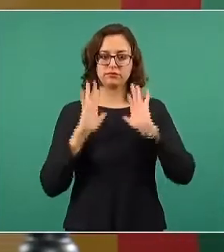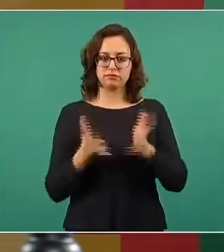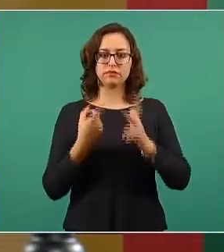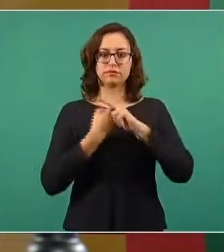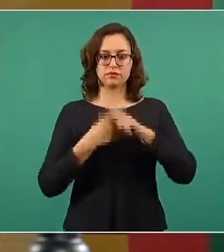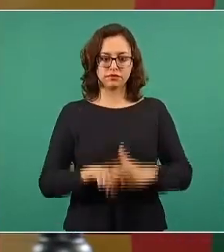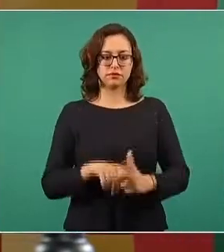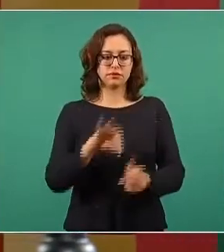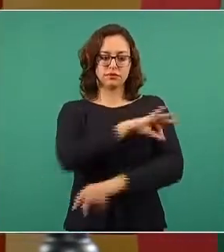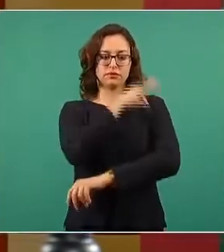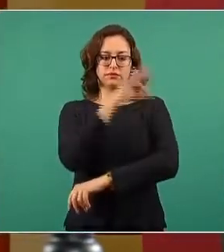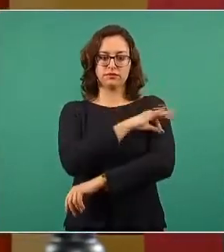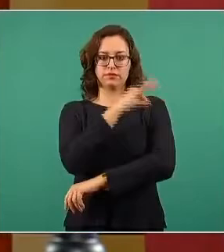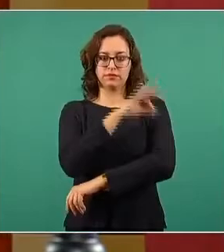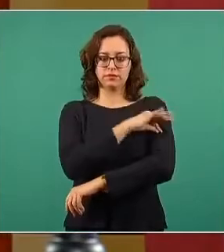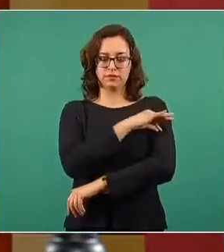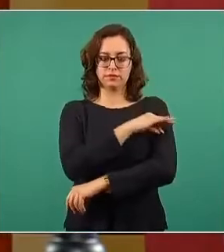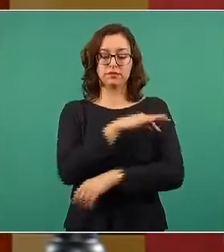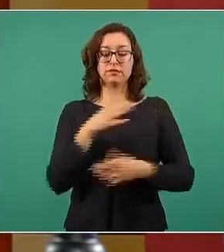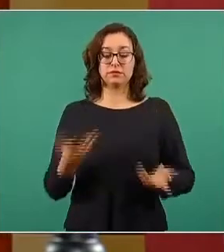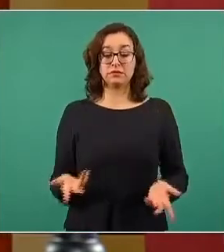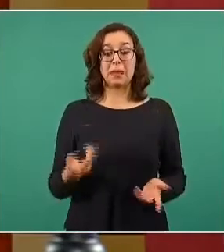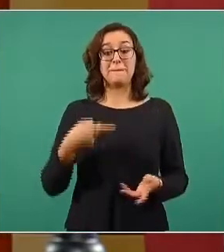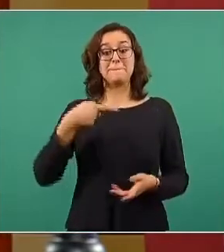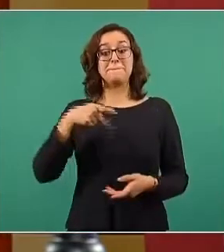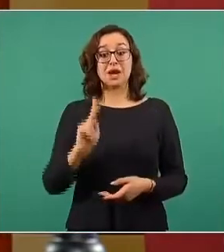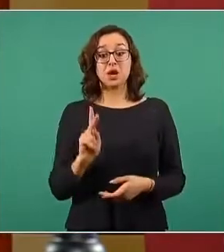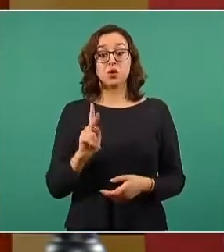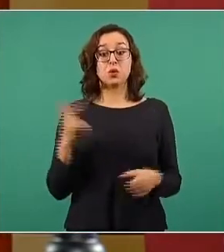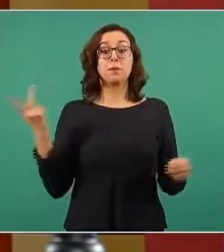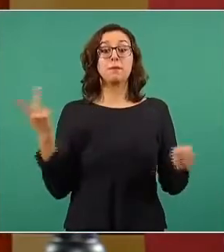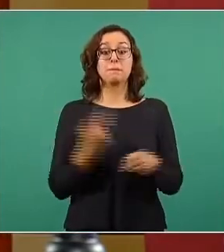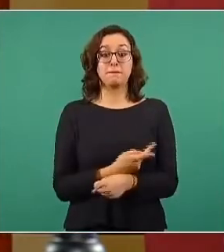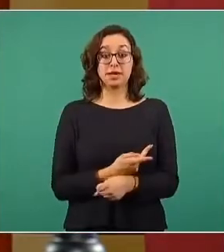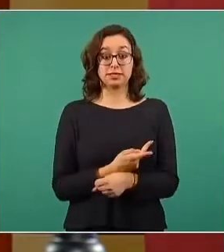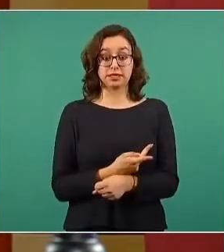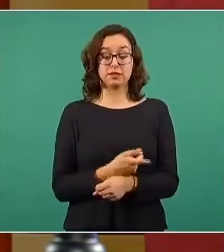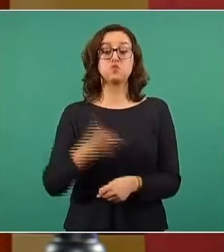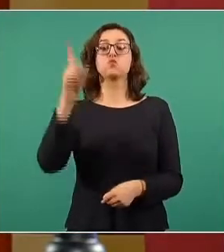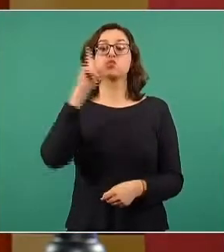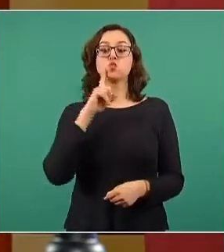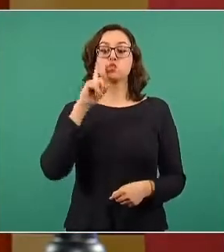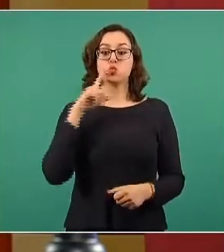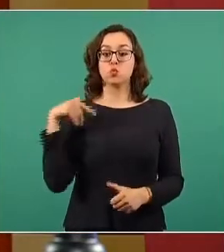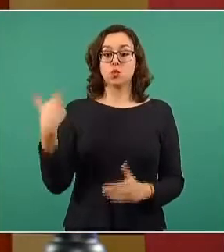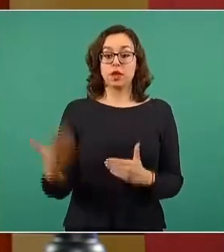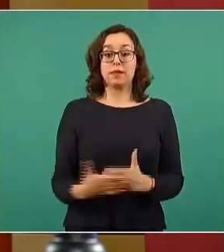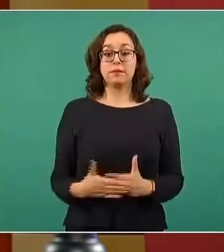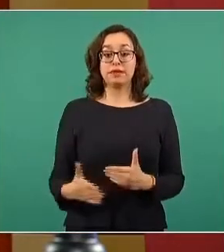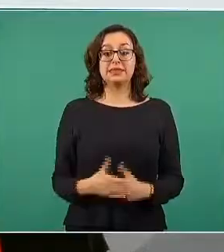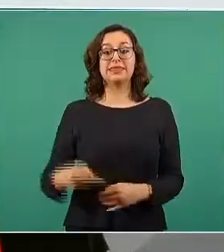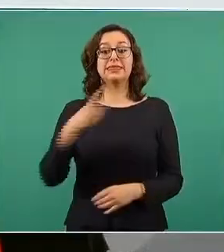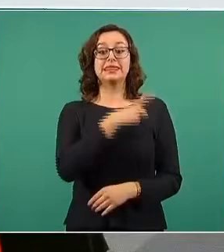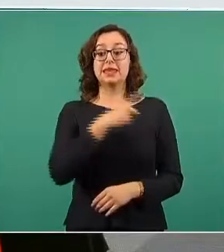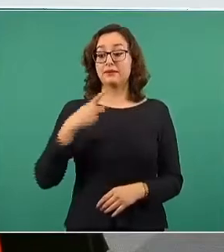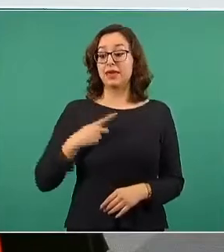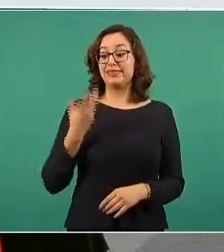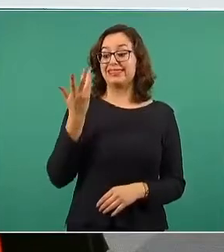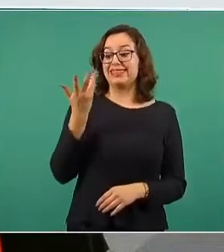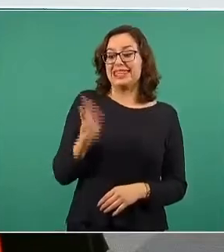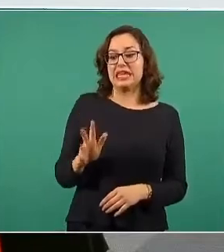embarazo, que es el intervalo de tiempo posterior a la formación del producto. Cuando